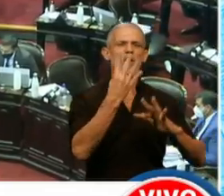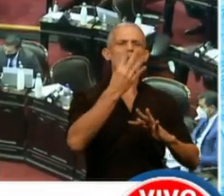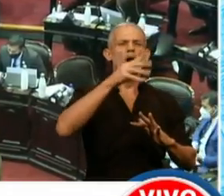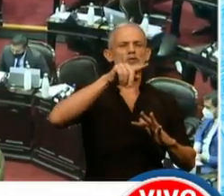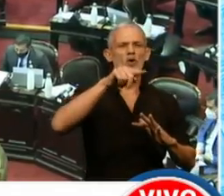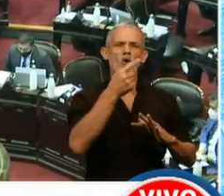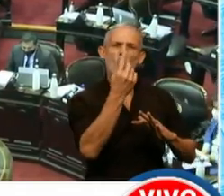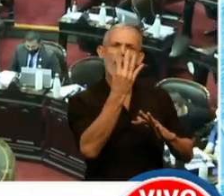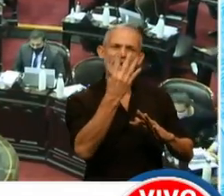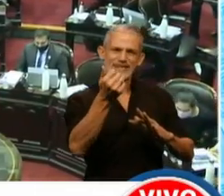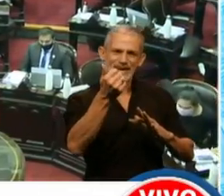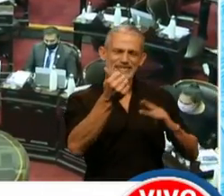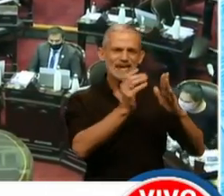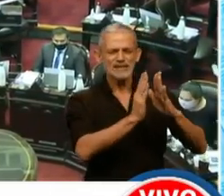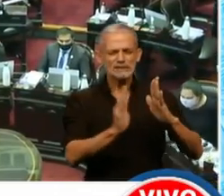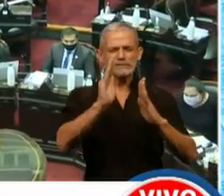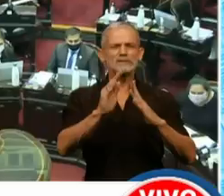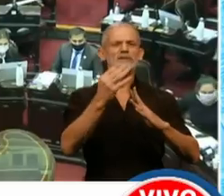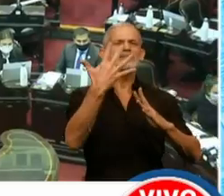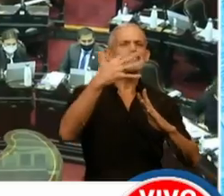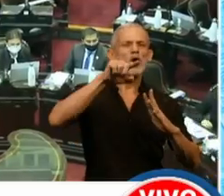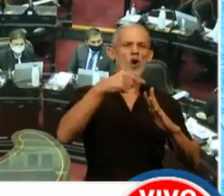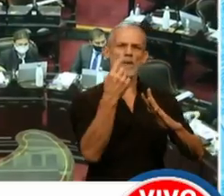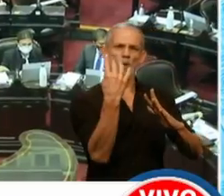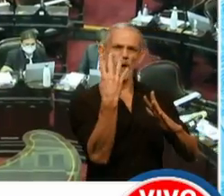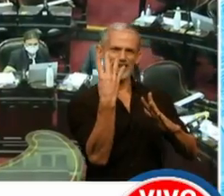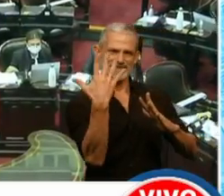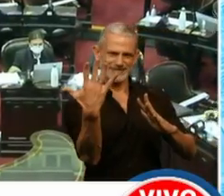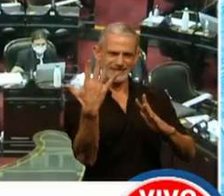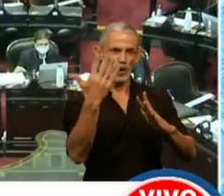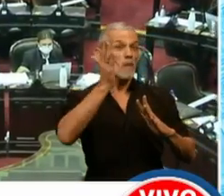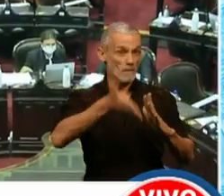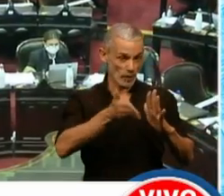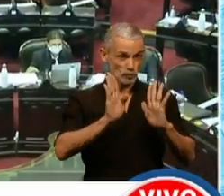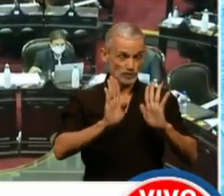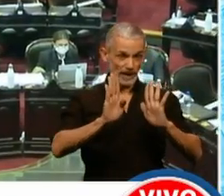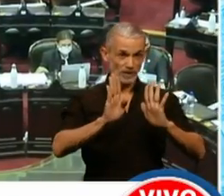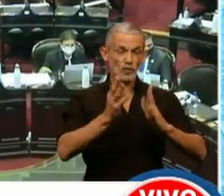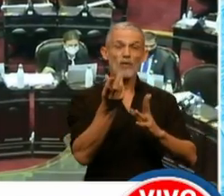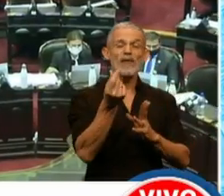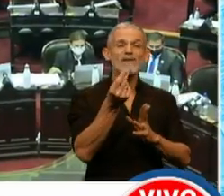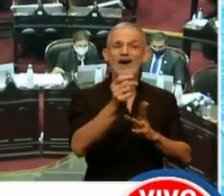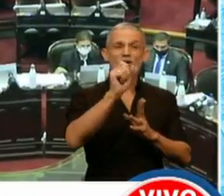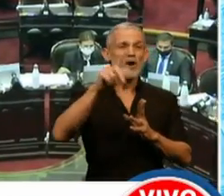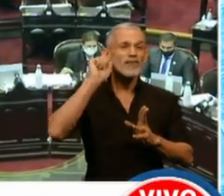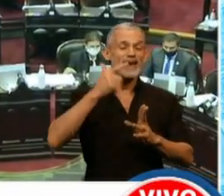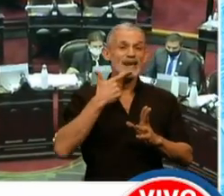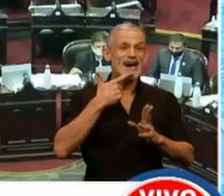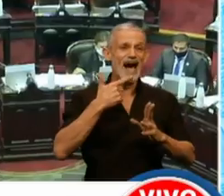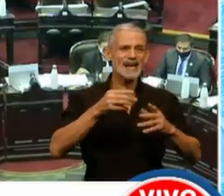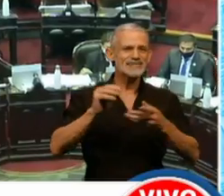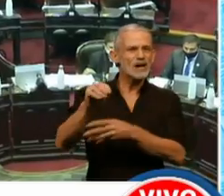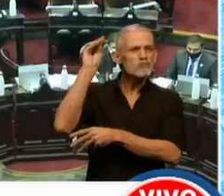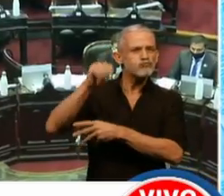46 al 5 o 45 por ciento del valor del gas en boca de